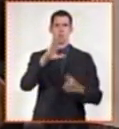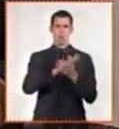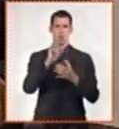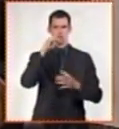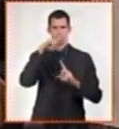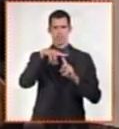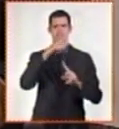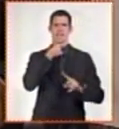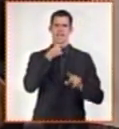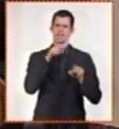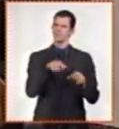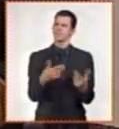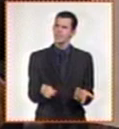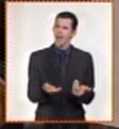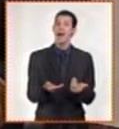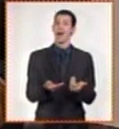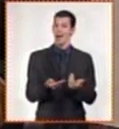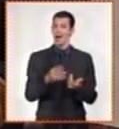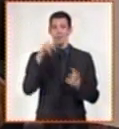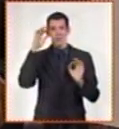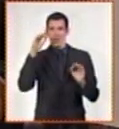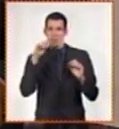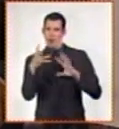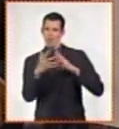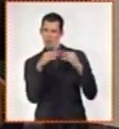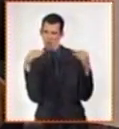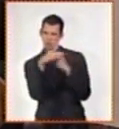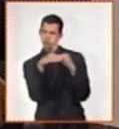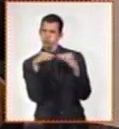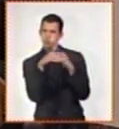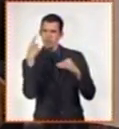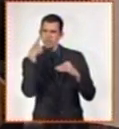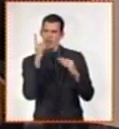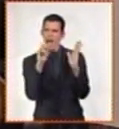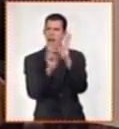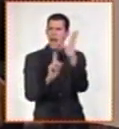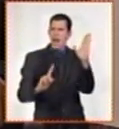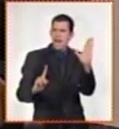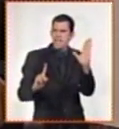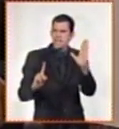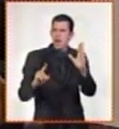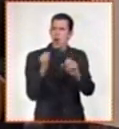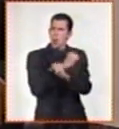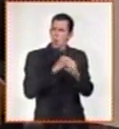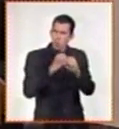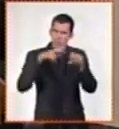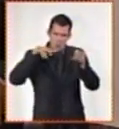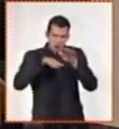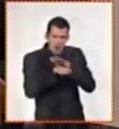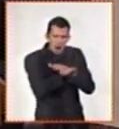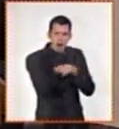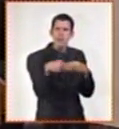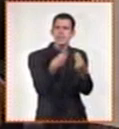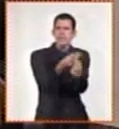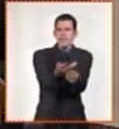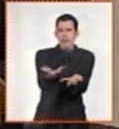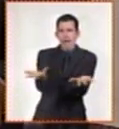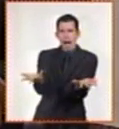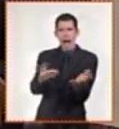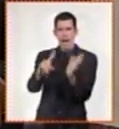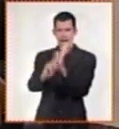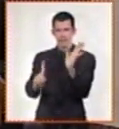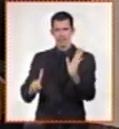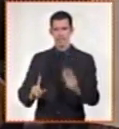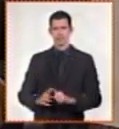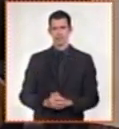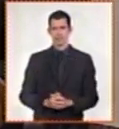nación. Y la central híbrida térmica fotovoltaica en la provincia de Jujuy, Argentina,